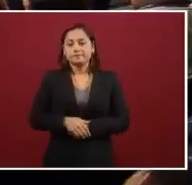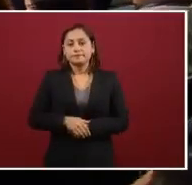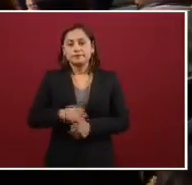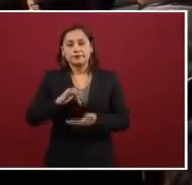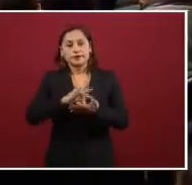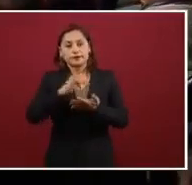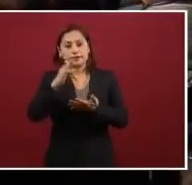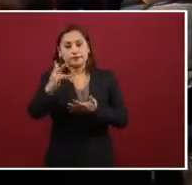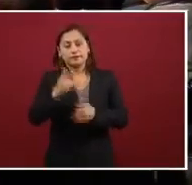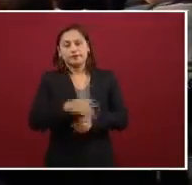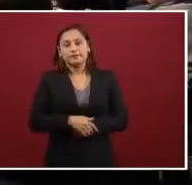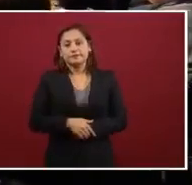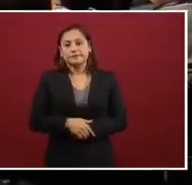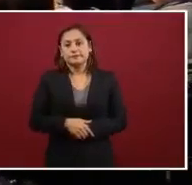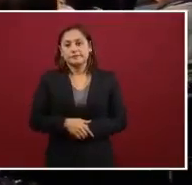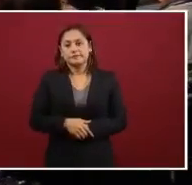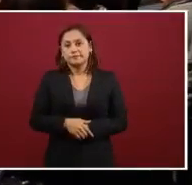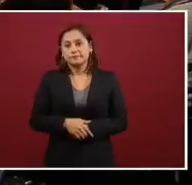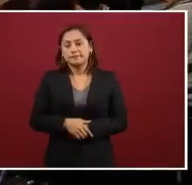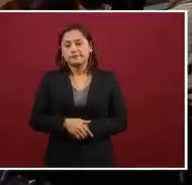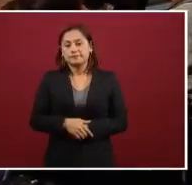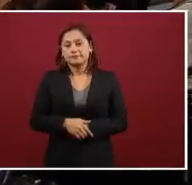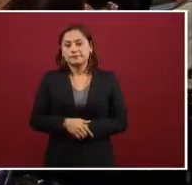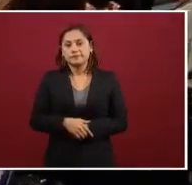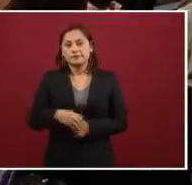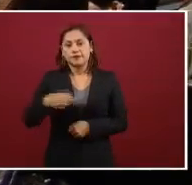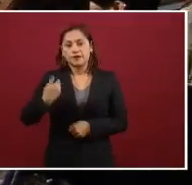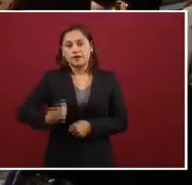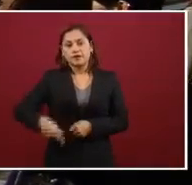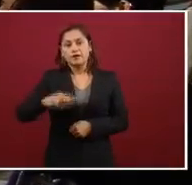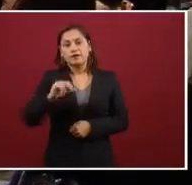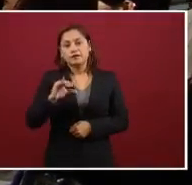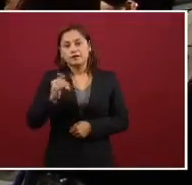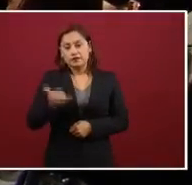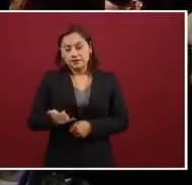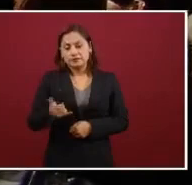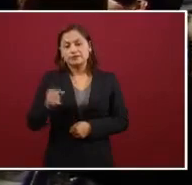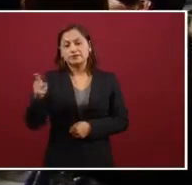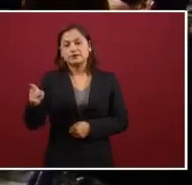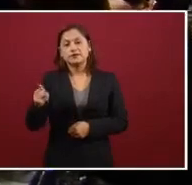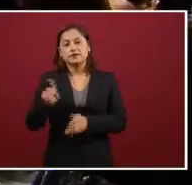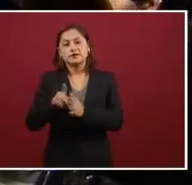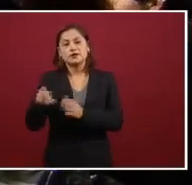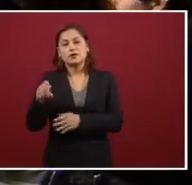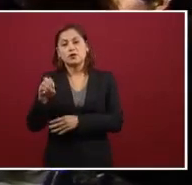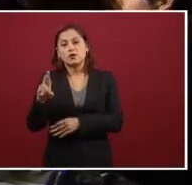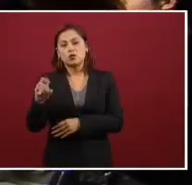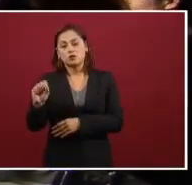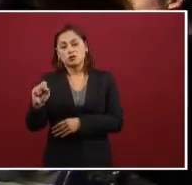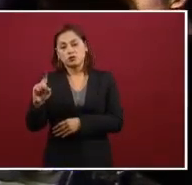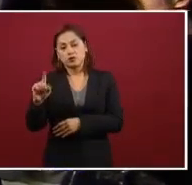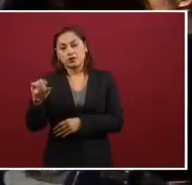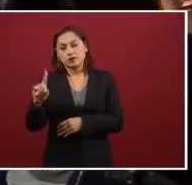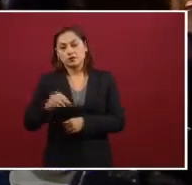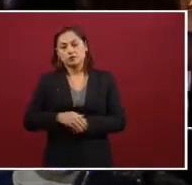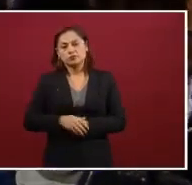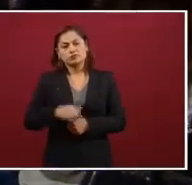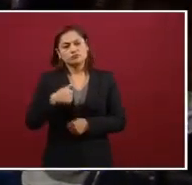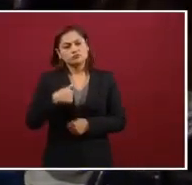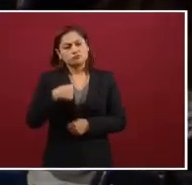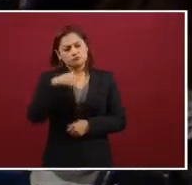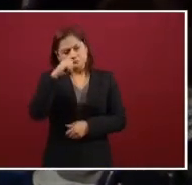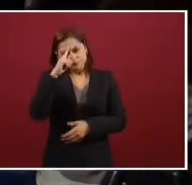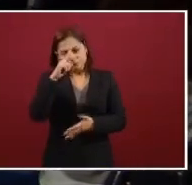canciller. A sus órdenes. Nancy Rodríguez, de Oro Sólido. Canciller, seguramente usted junto con